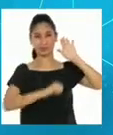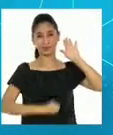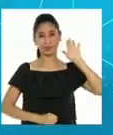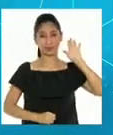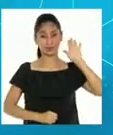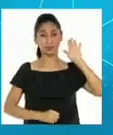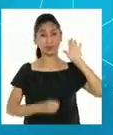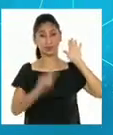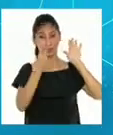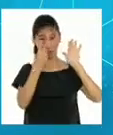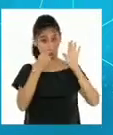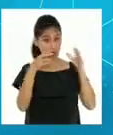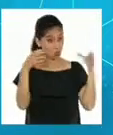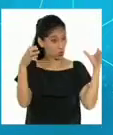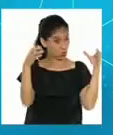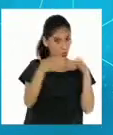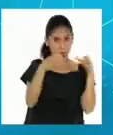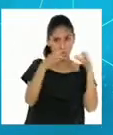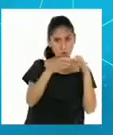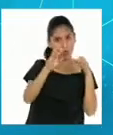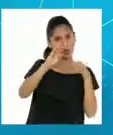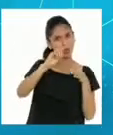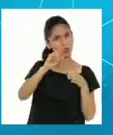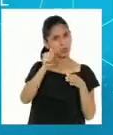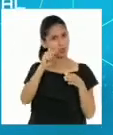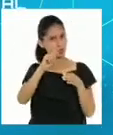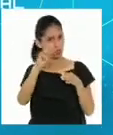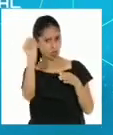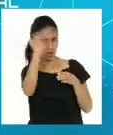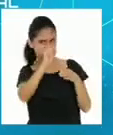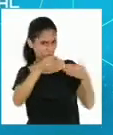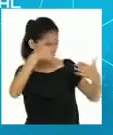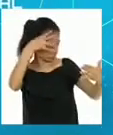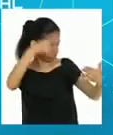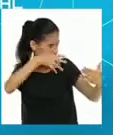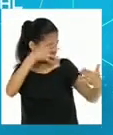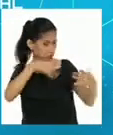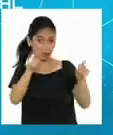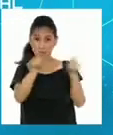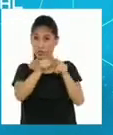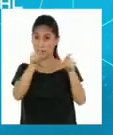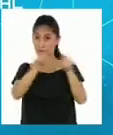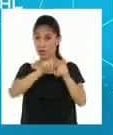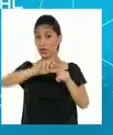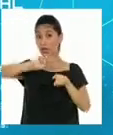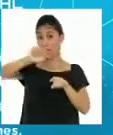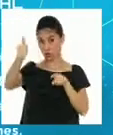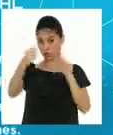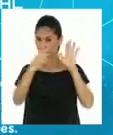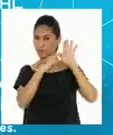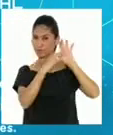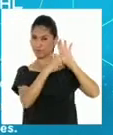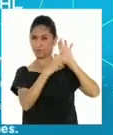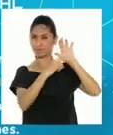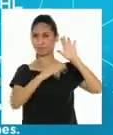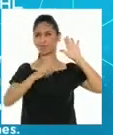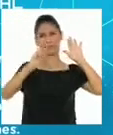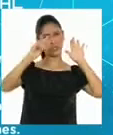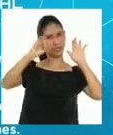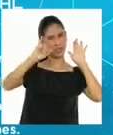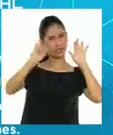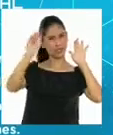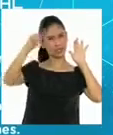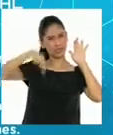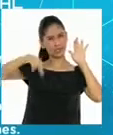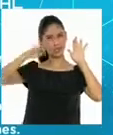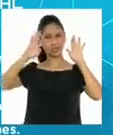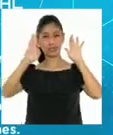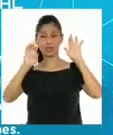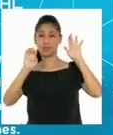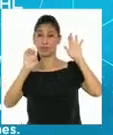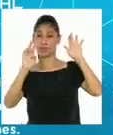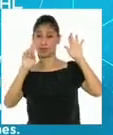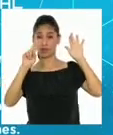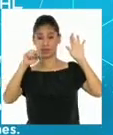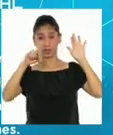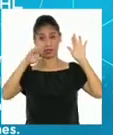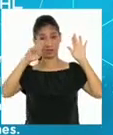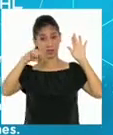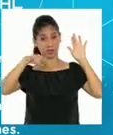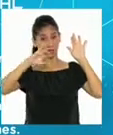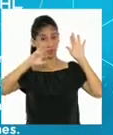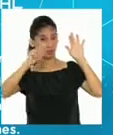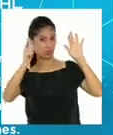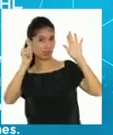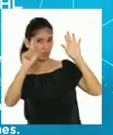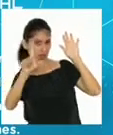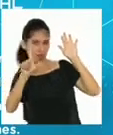determinado conjunto de datos. Y la estadística inferencial, que proporciona la teoría necesaria para poder inferir o estimar